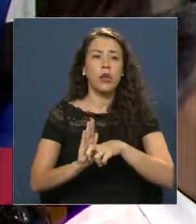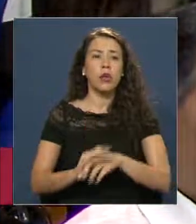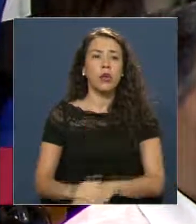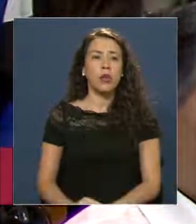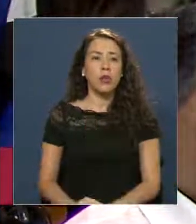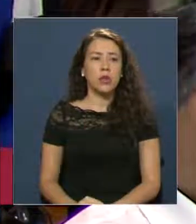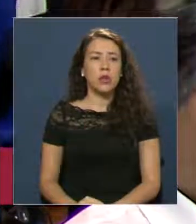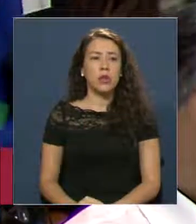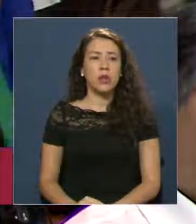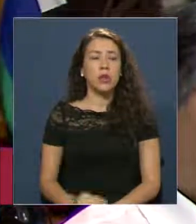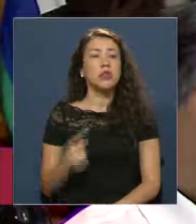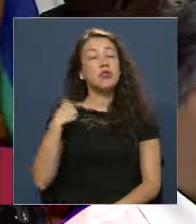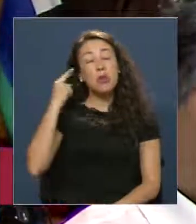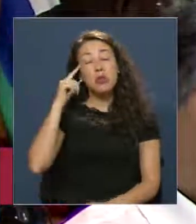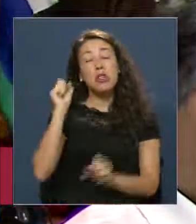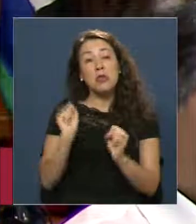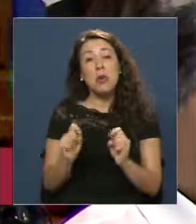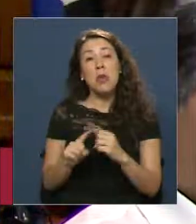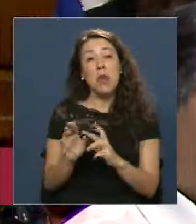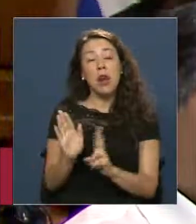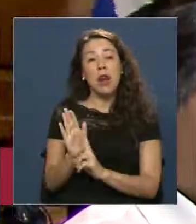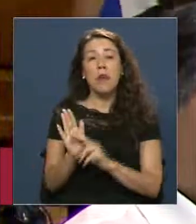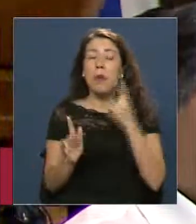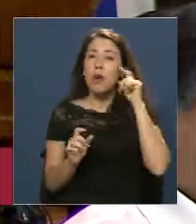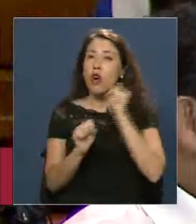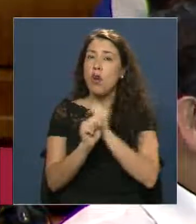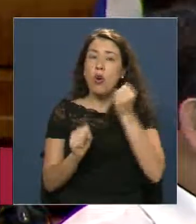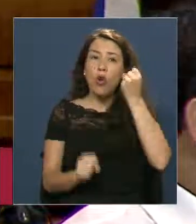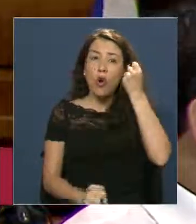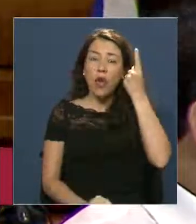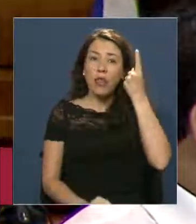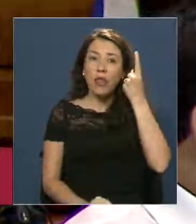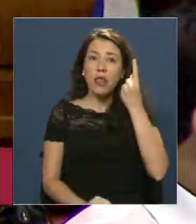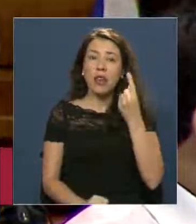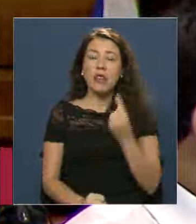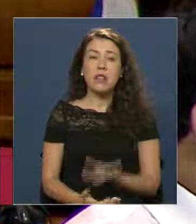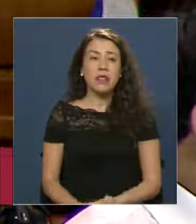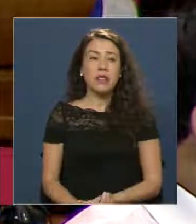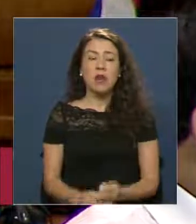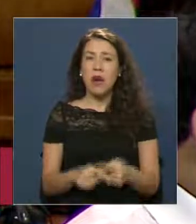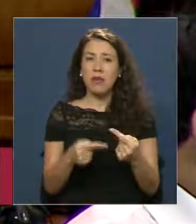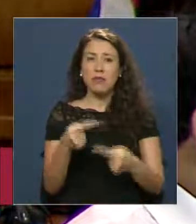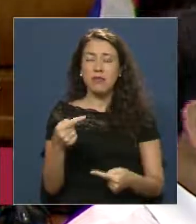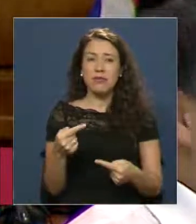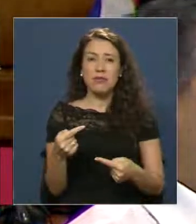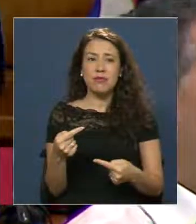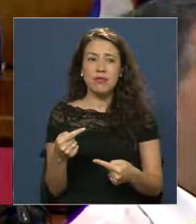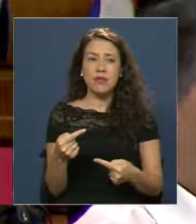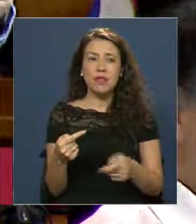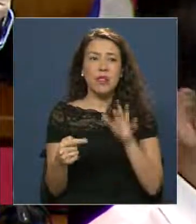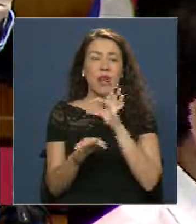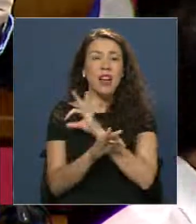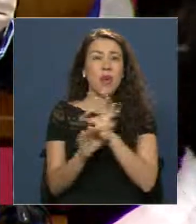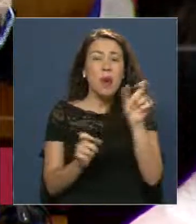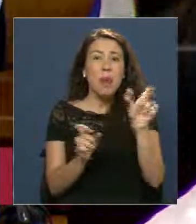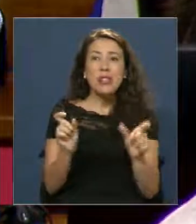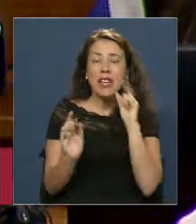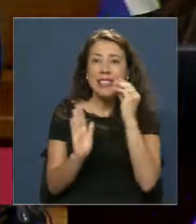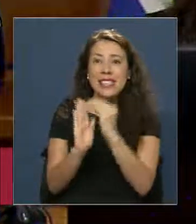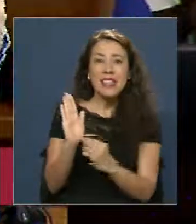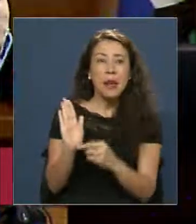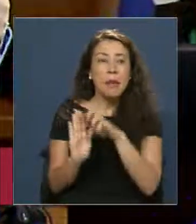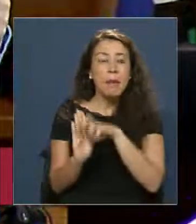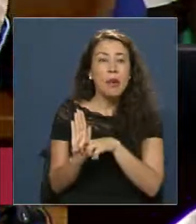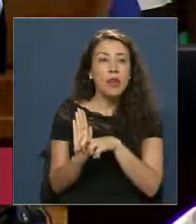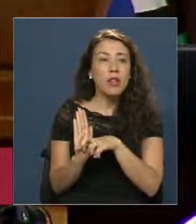me imagino que está dentro del reglamento. Lo que no logro entender y resulta aún más incomprensible es que, no habiendo ningún inscrito en el